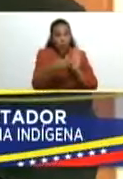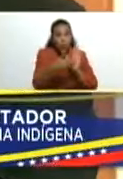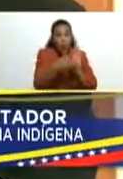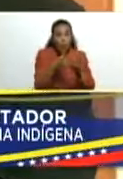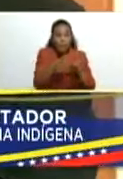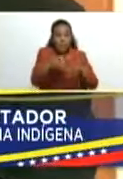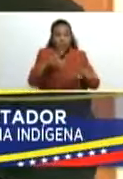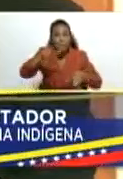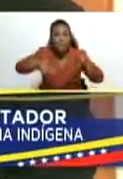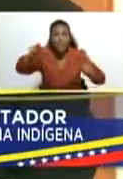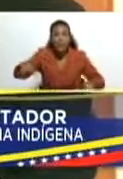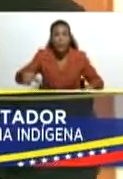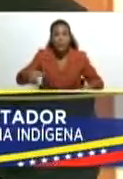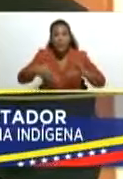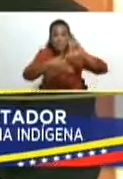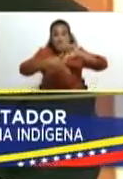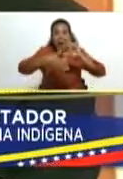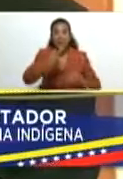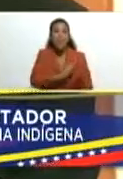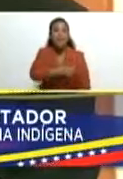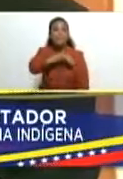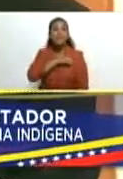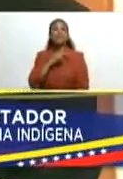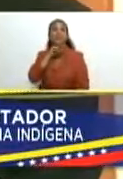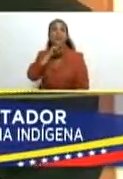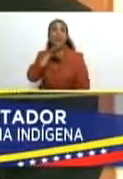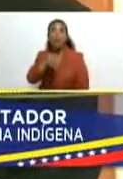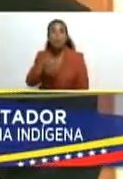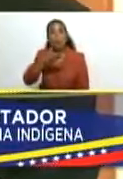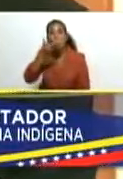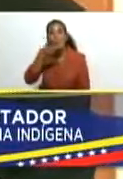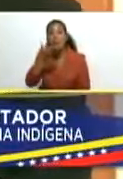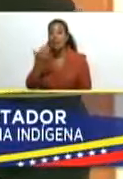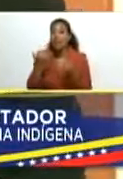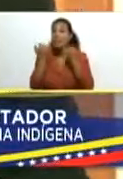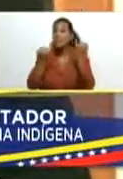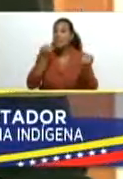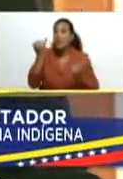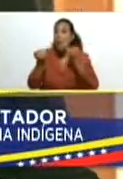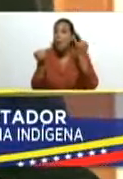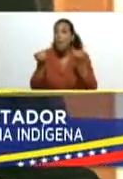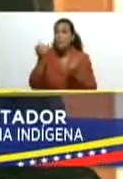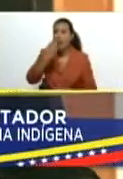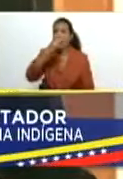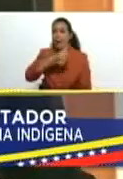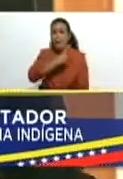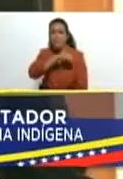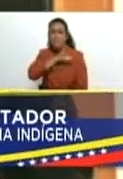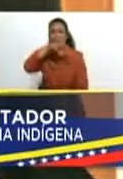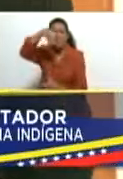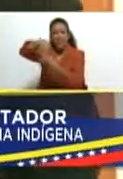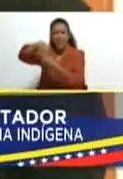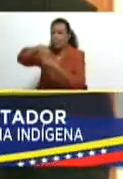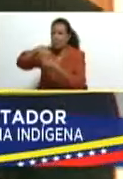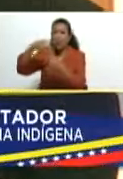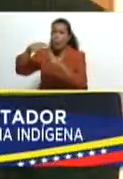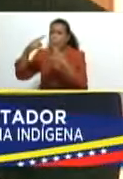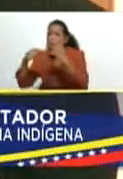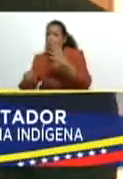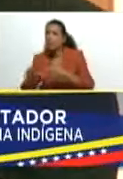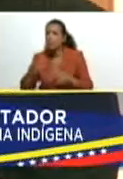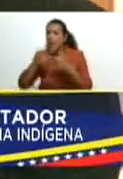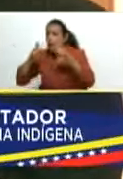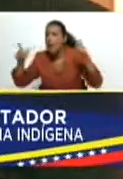la mayor cantidad de hispanohablantes del mundo, porque ese idioma ahora se habla más fuera de España que dentro de España, ¿verdad? Y